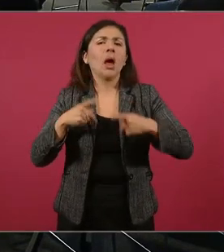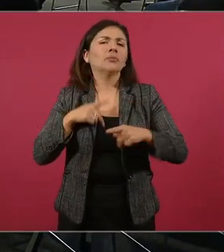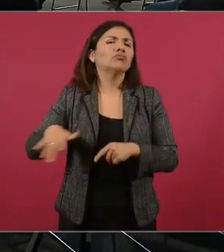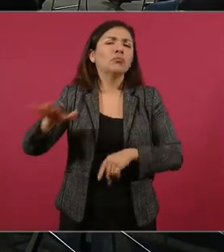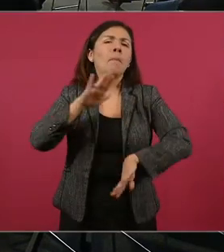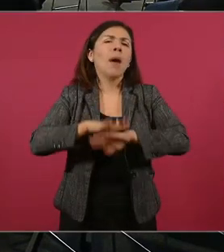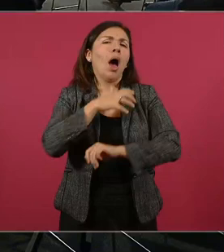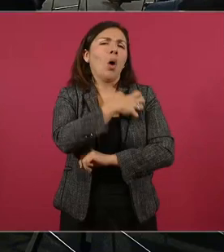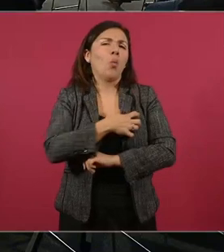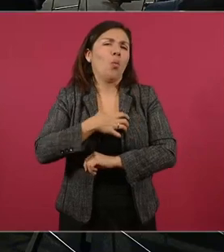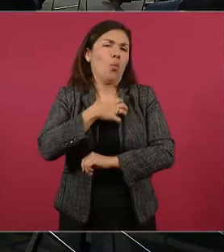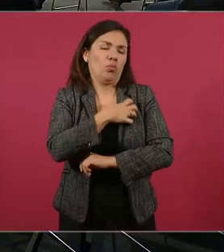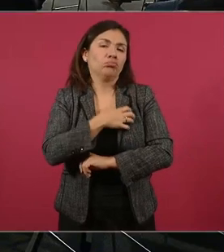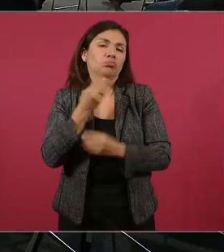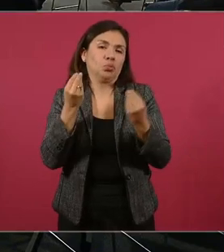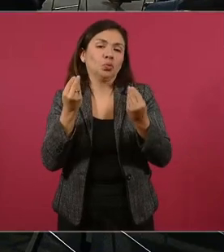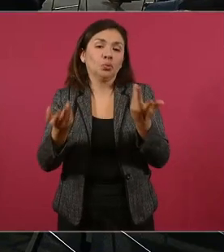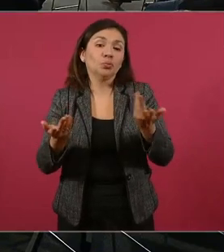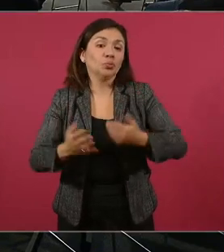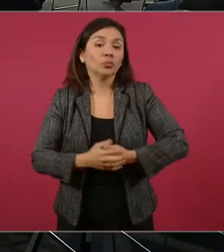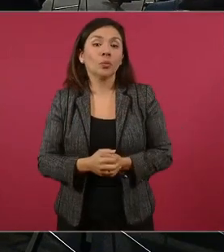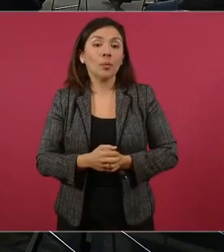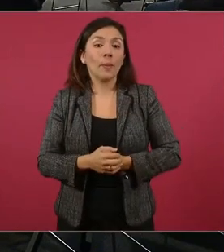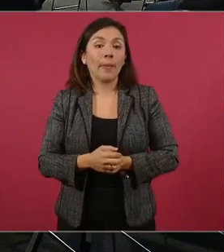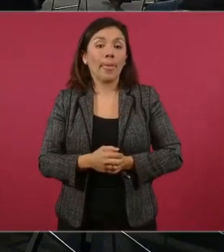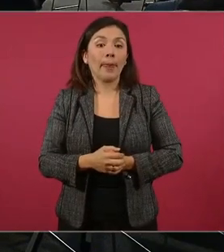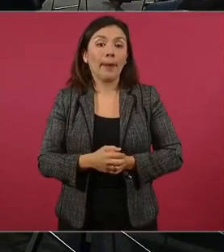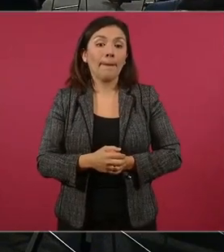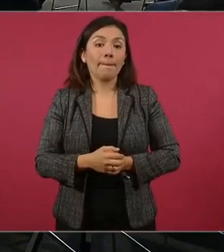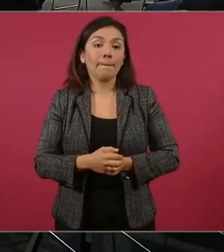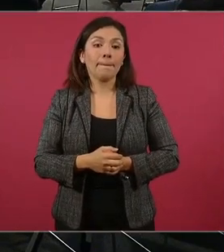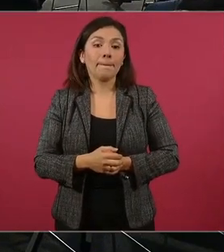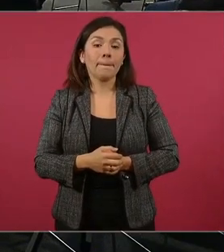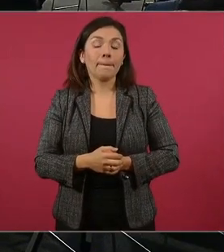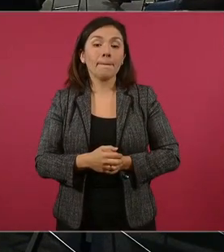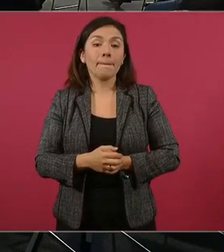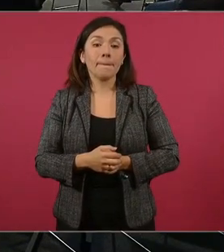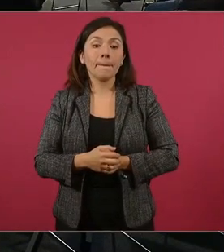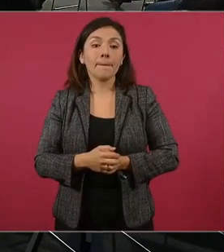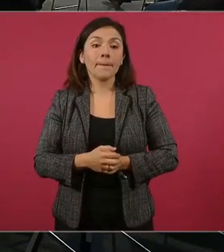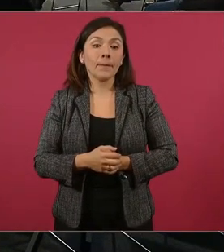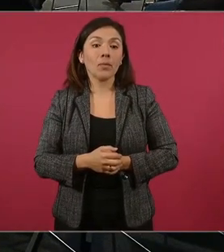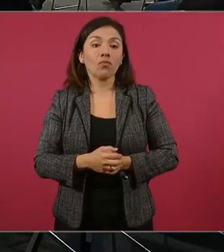contenta. Pero yo